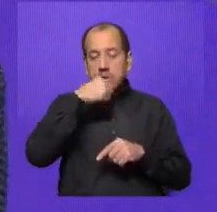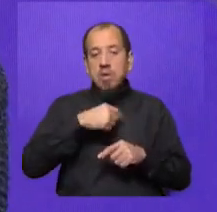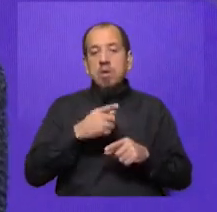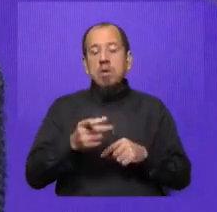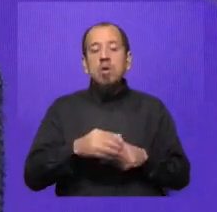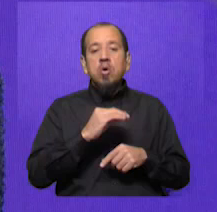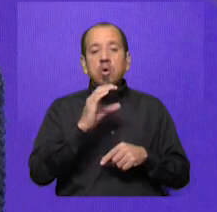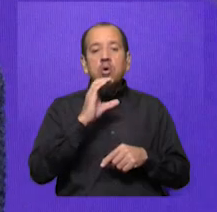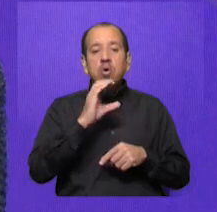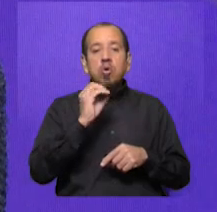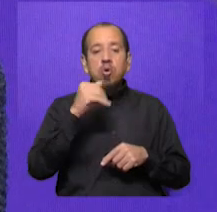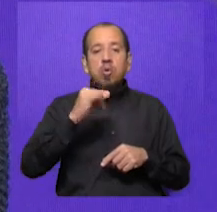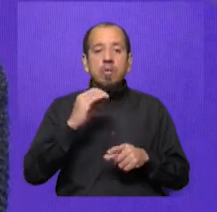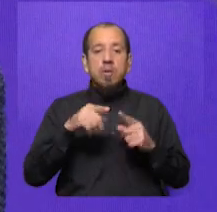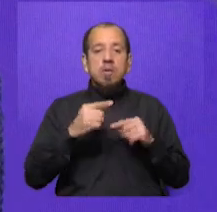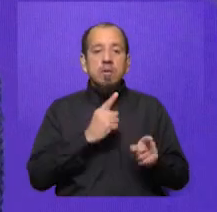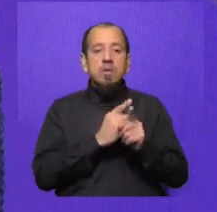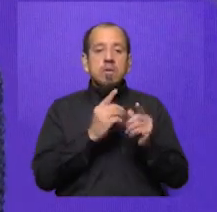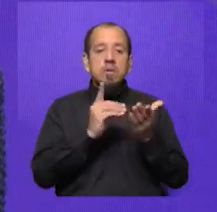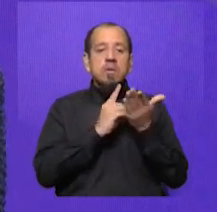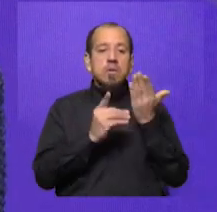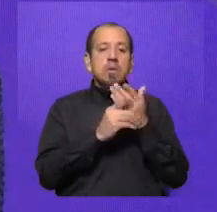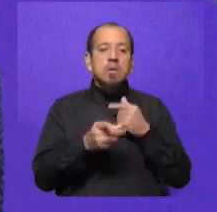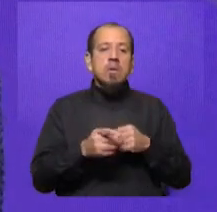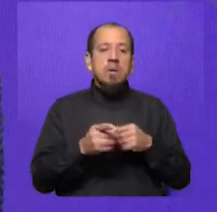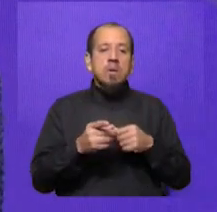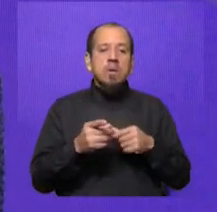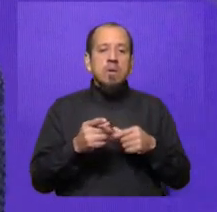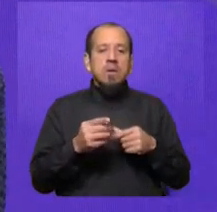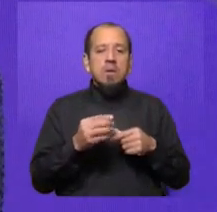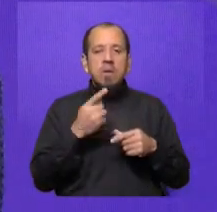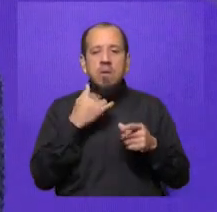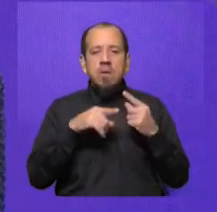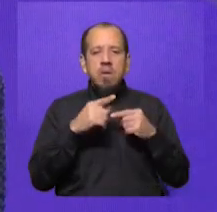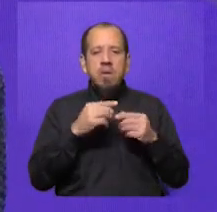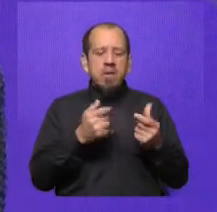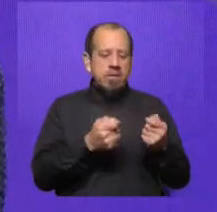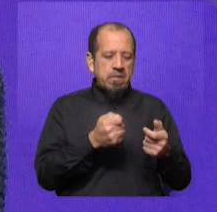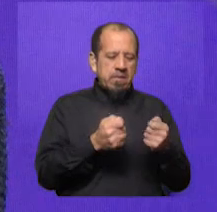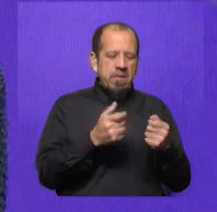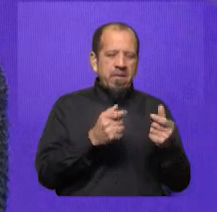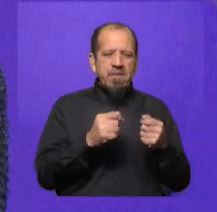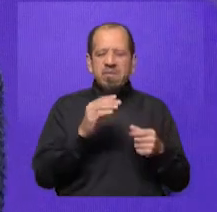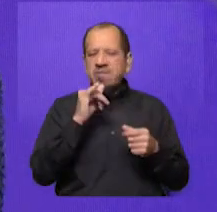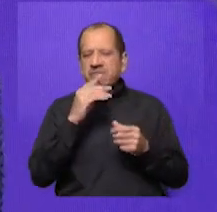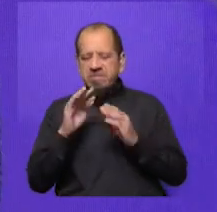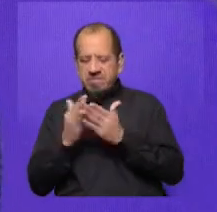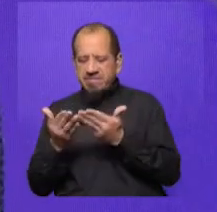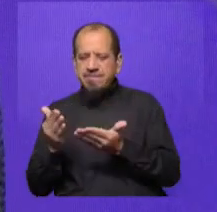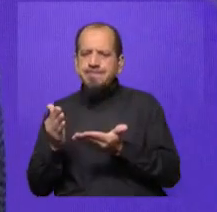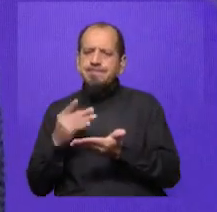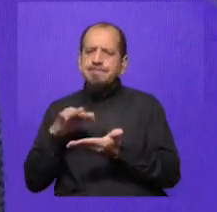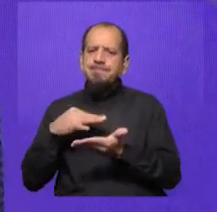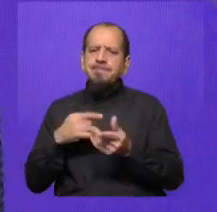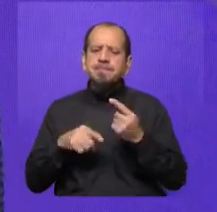proyectos que vinculan medios ponerle videojuegos con historieta este o audiovisual Y